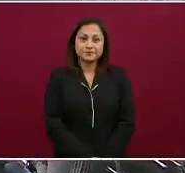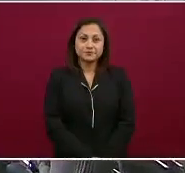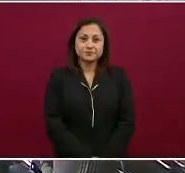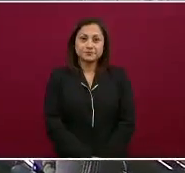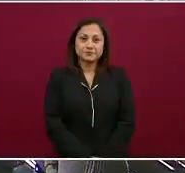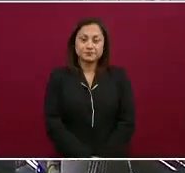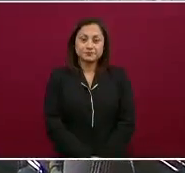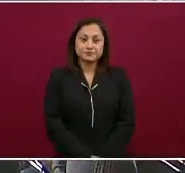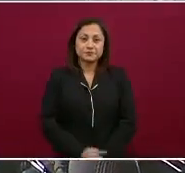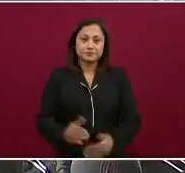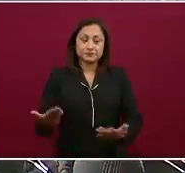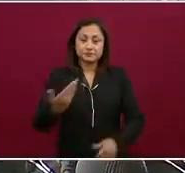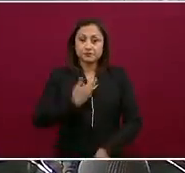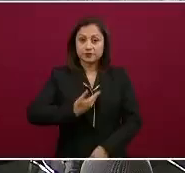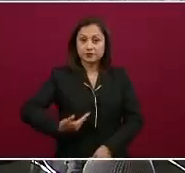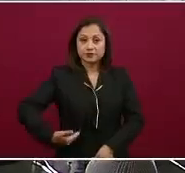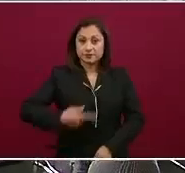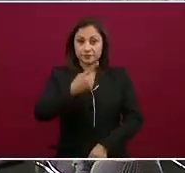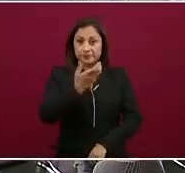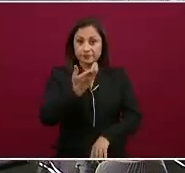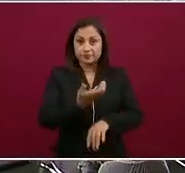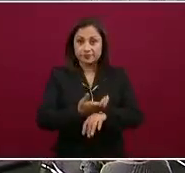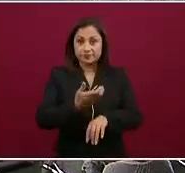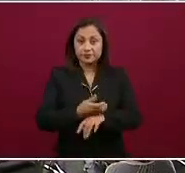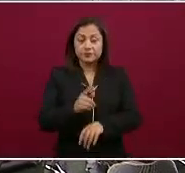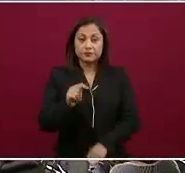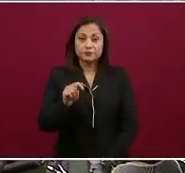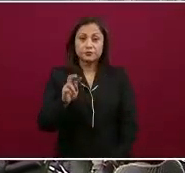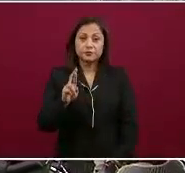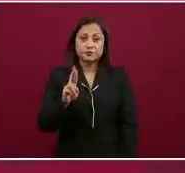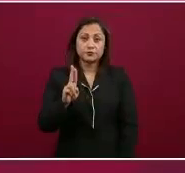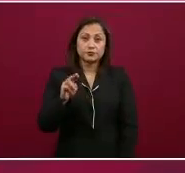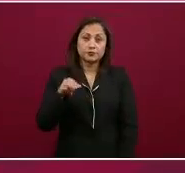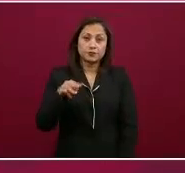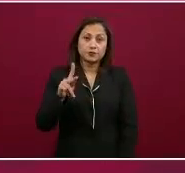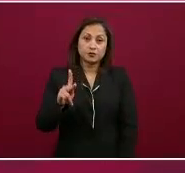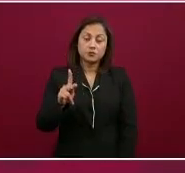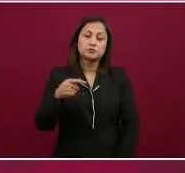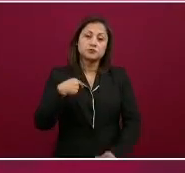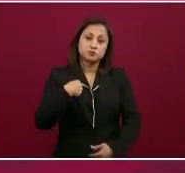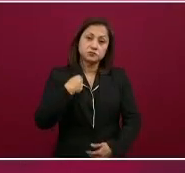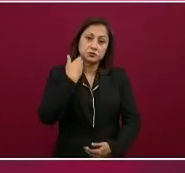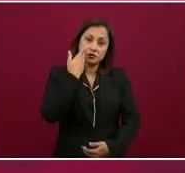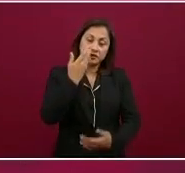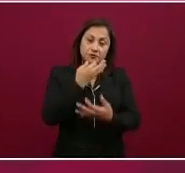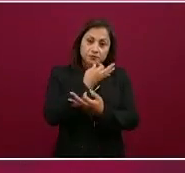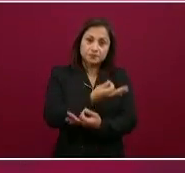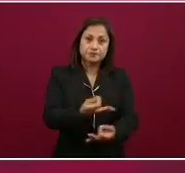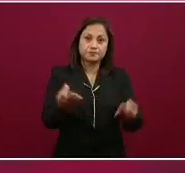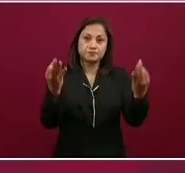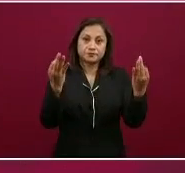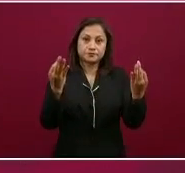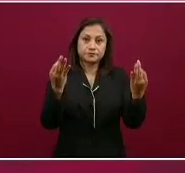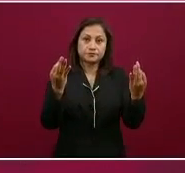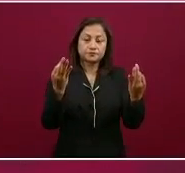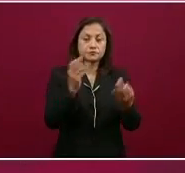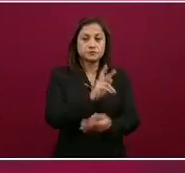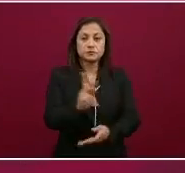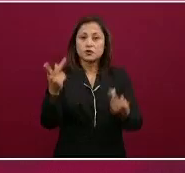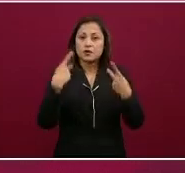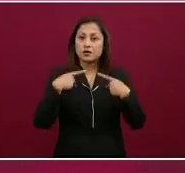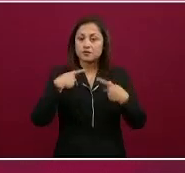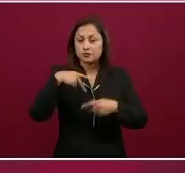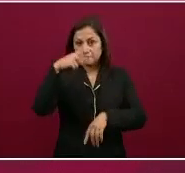del presidente Donald Trump, quiero informar a los ciudadanos